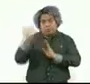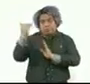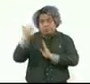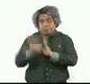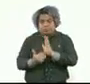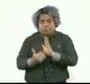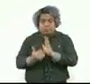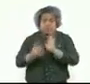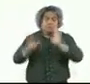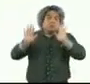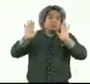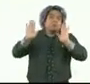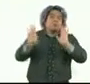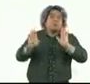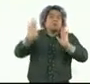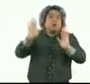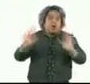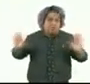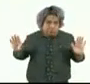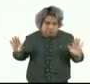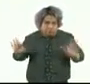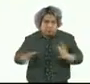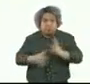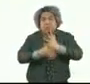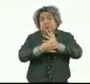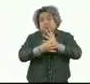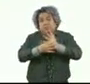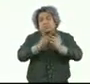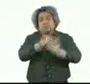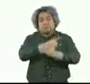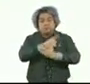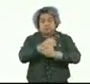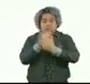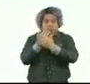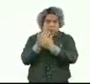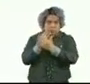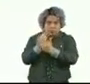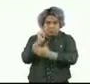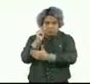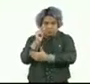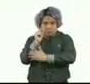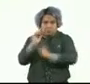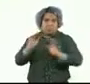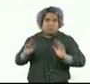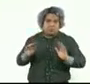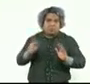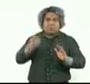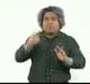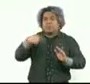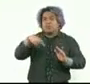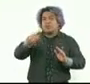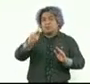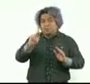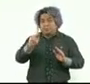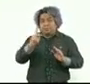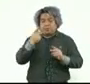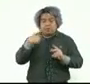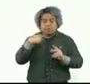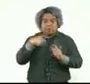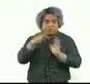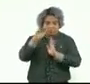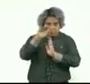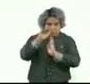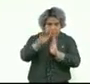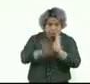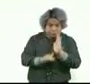apunta hacia allá. Todavía hay que esperar, ¿no?, unos días, pero efectivamente ya la velocidad del descenso, además